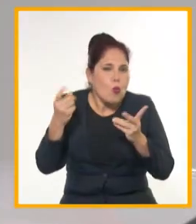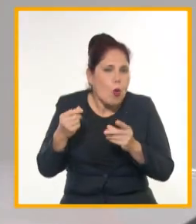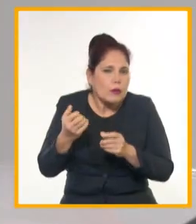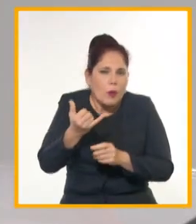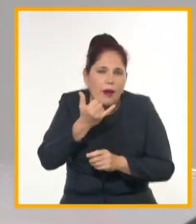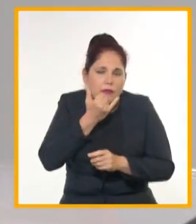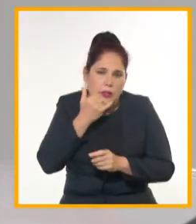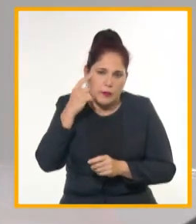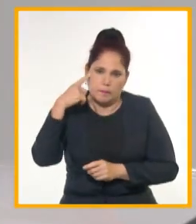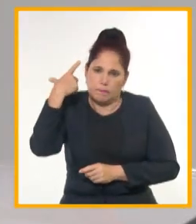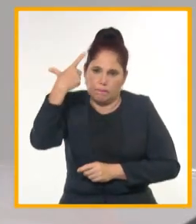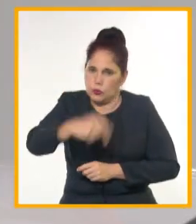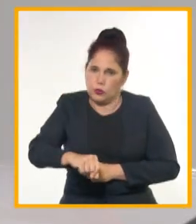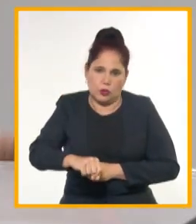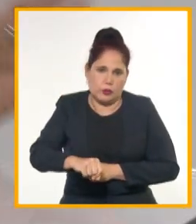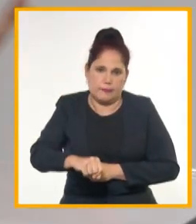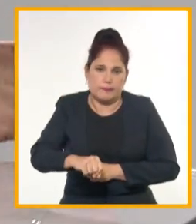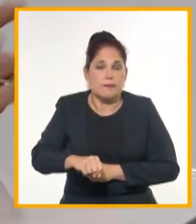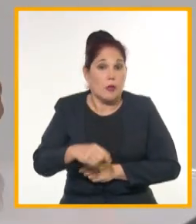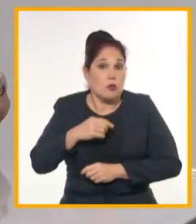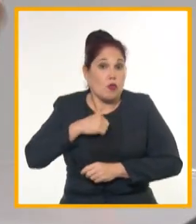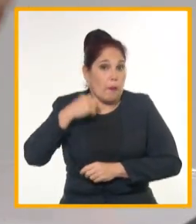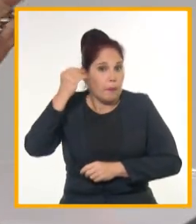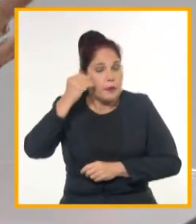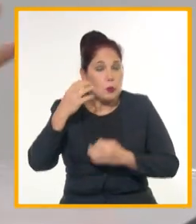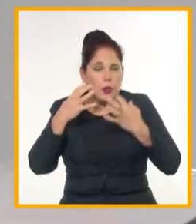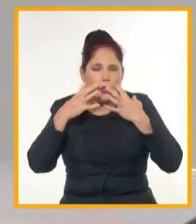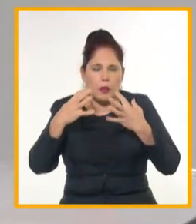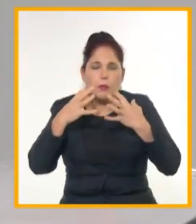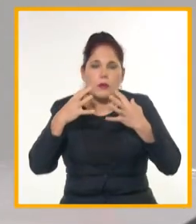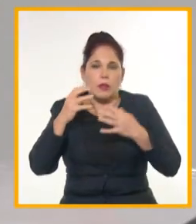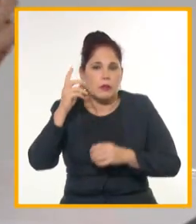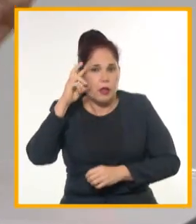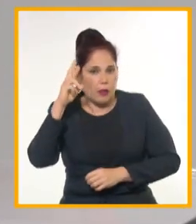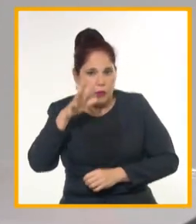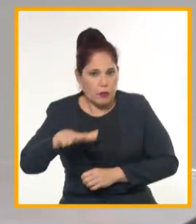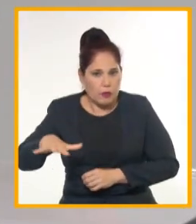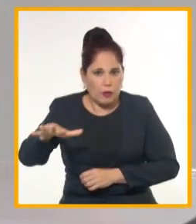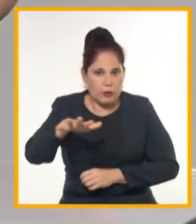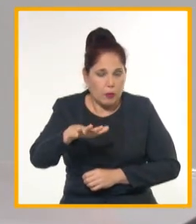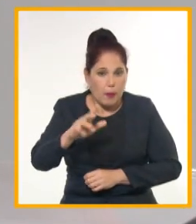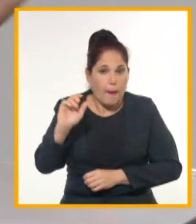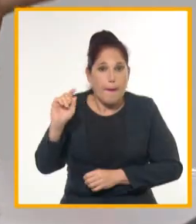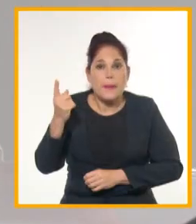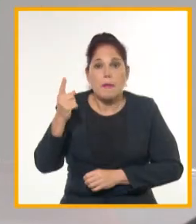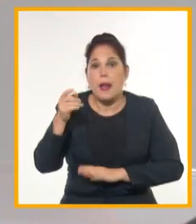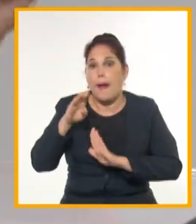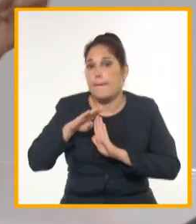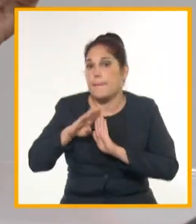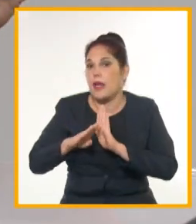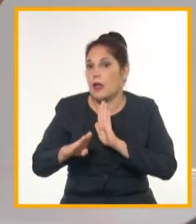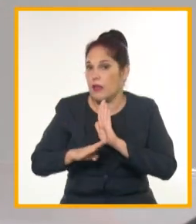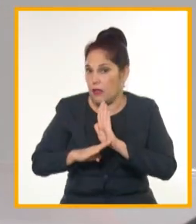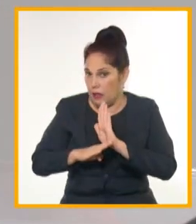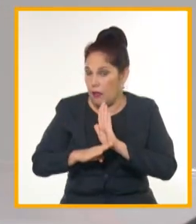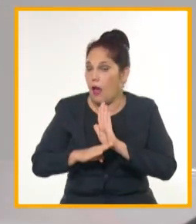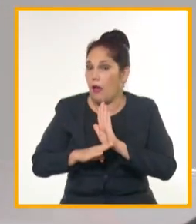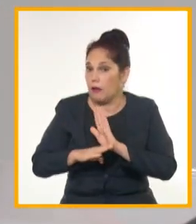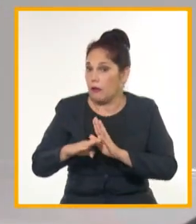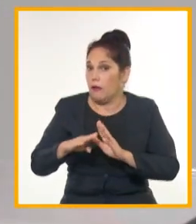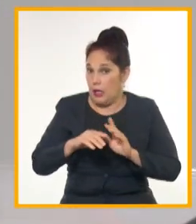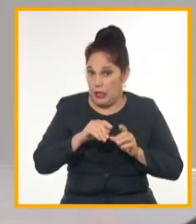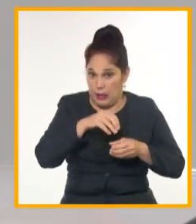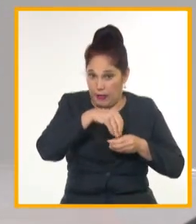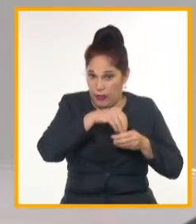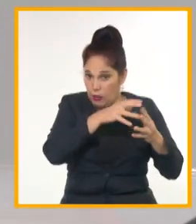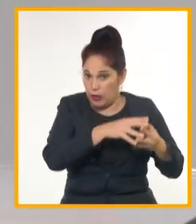visible. Yo creo que primero es importante señalar que se trata de la primera medida con carácter extraterritorial que